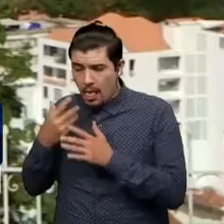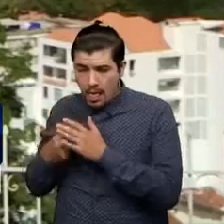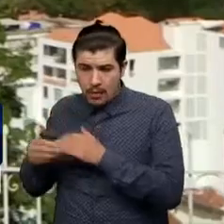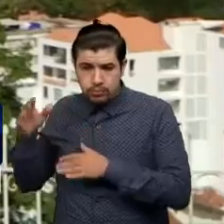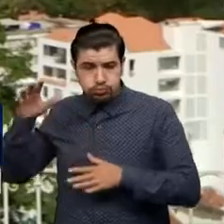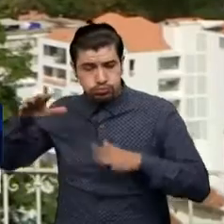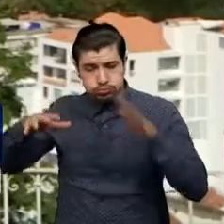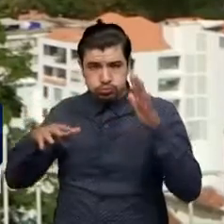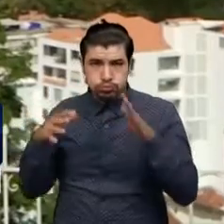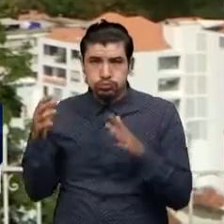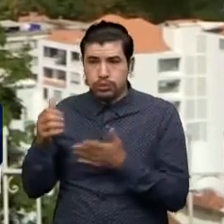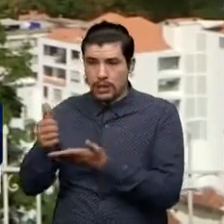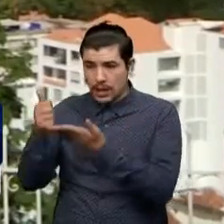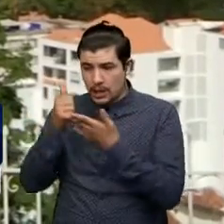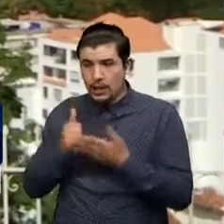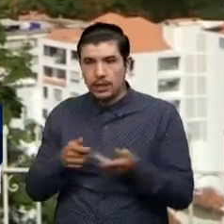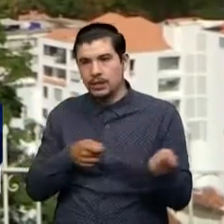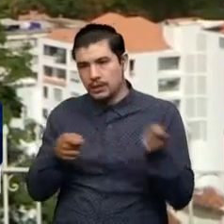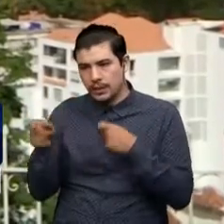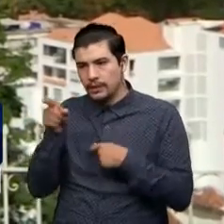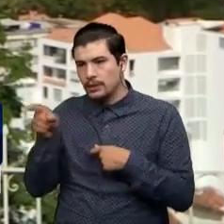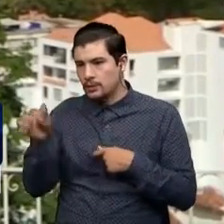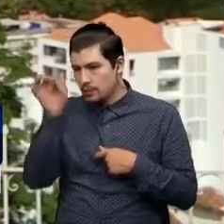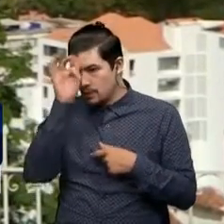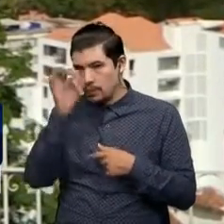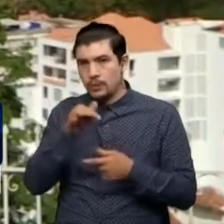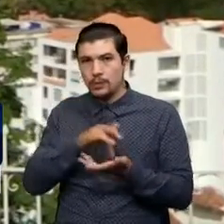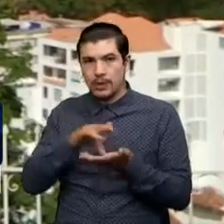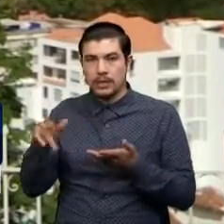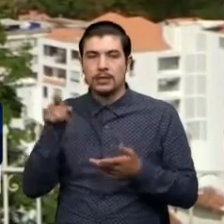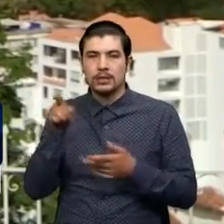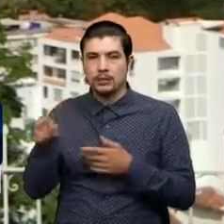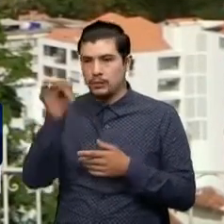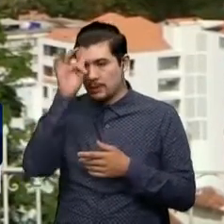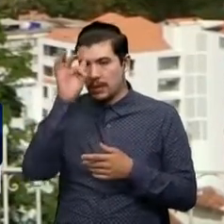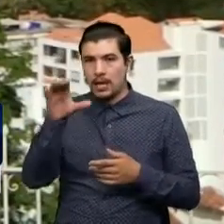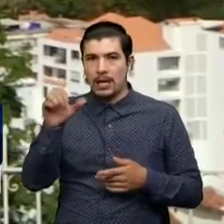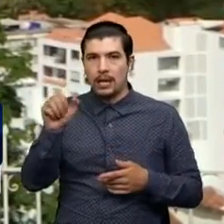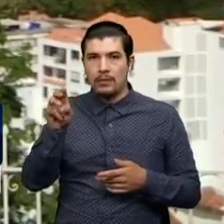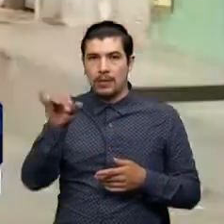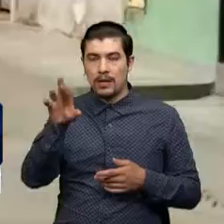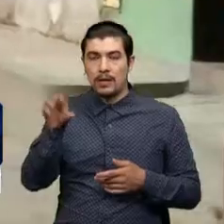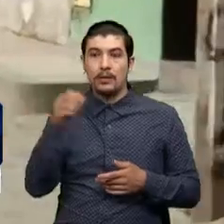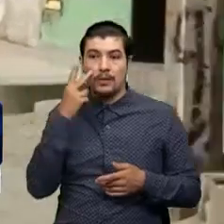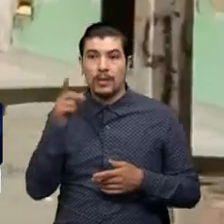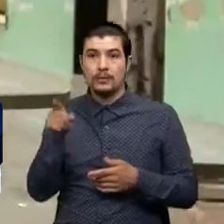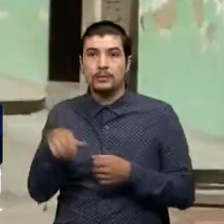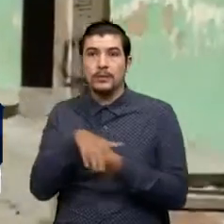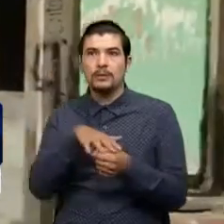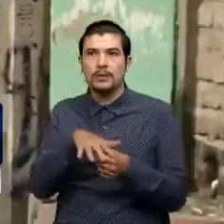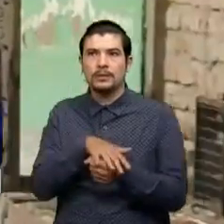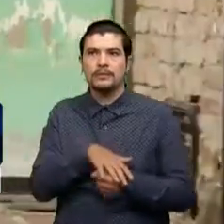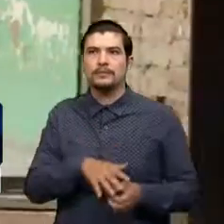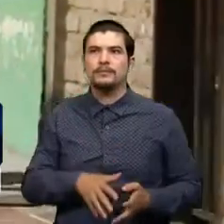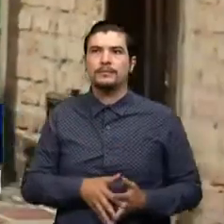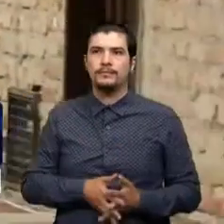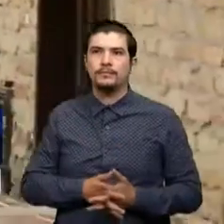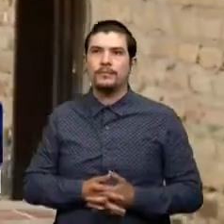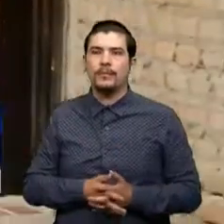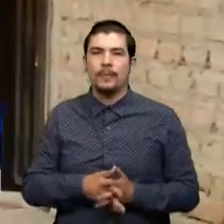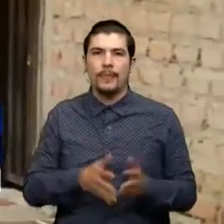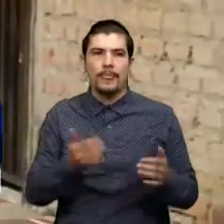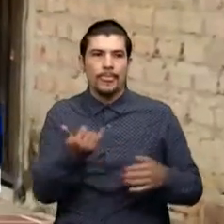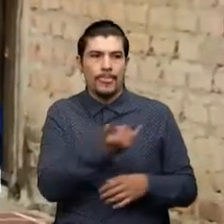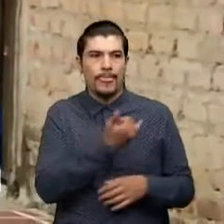comunidad, quien la trasladó hacia la sección de urgencias del Hospital Emiro Quintero Cañizares. Esto manifestó la fuerza pública sobre este hecho. Bueno, se presenta